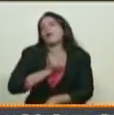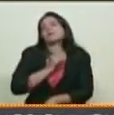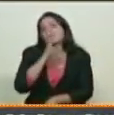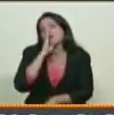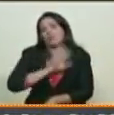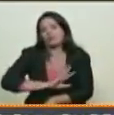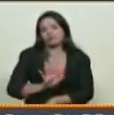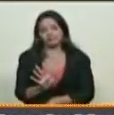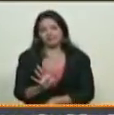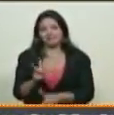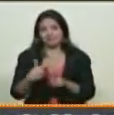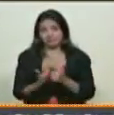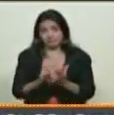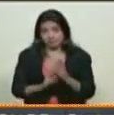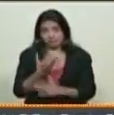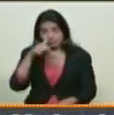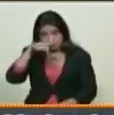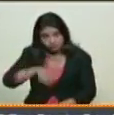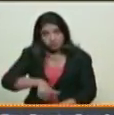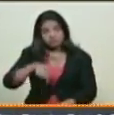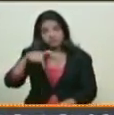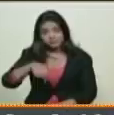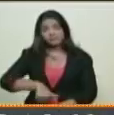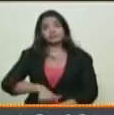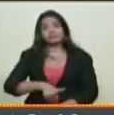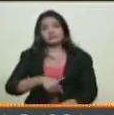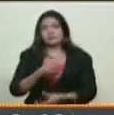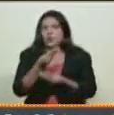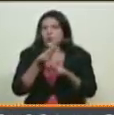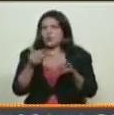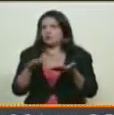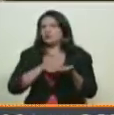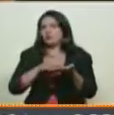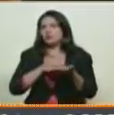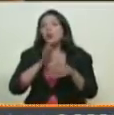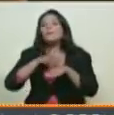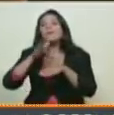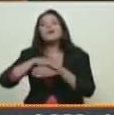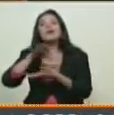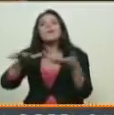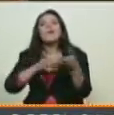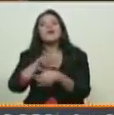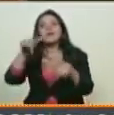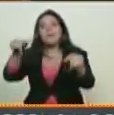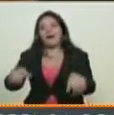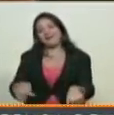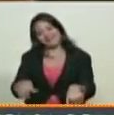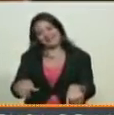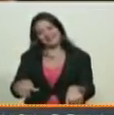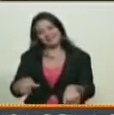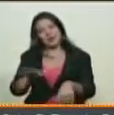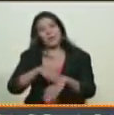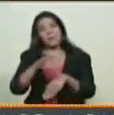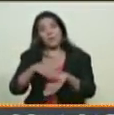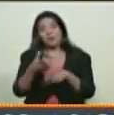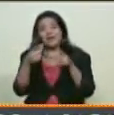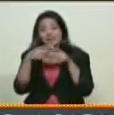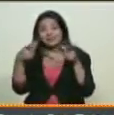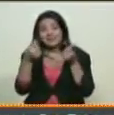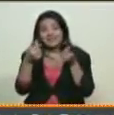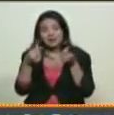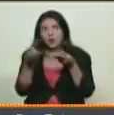y eso se convirtió de hecho hoy por hoy es una gran solución frente a la crisis que estamos viviendo por la extracción de nuestro papel